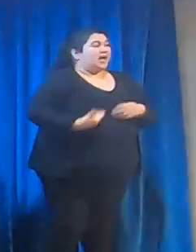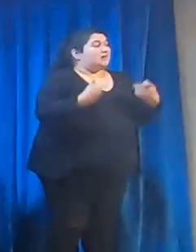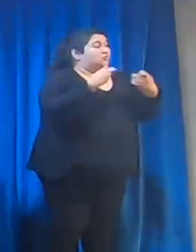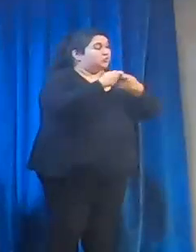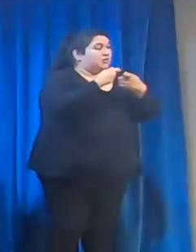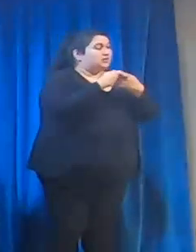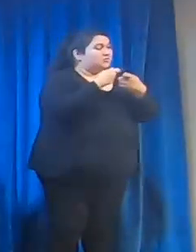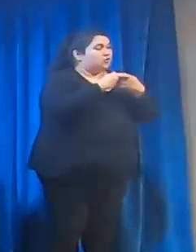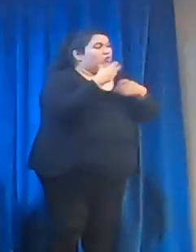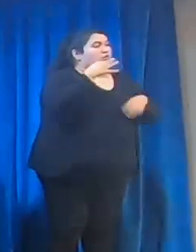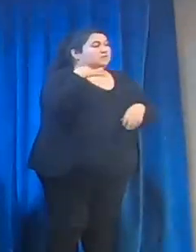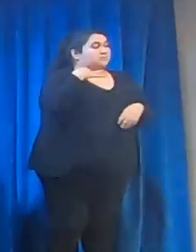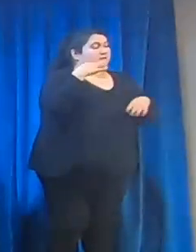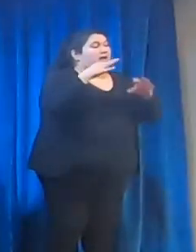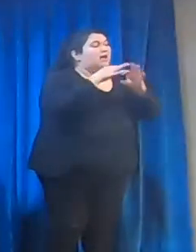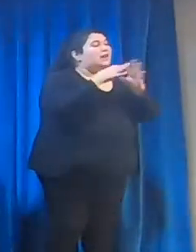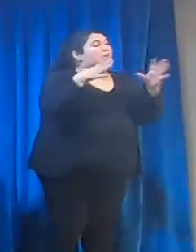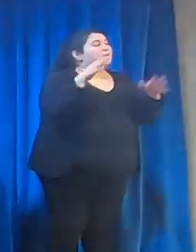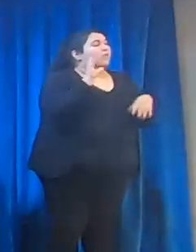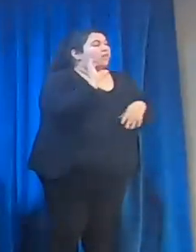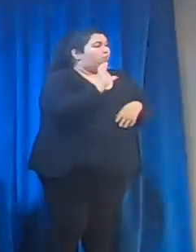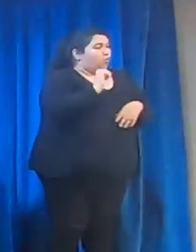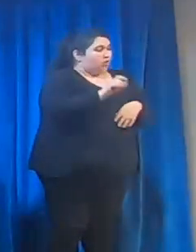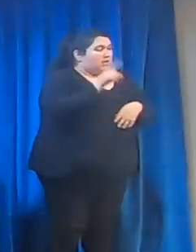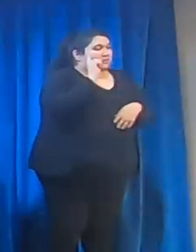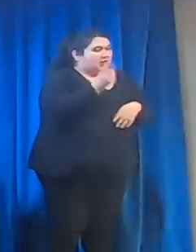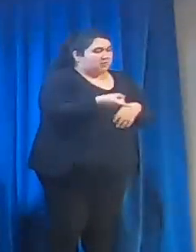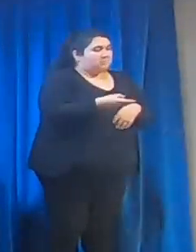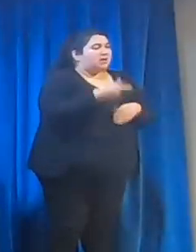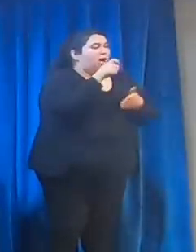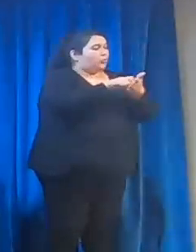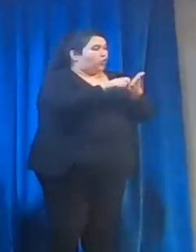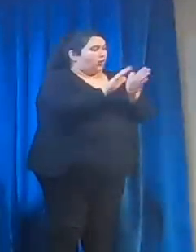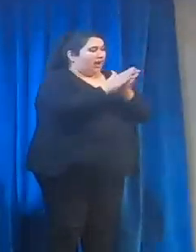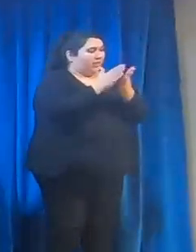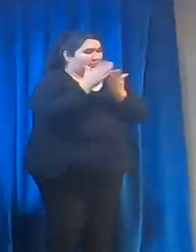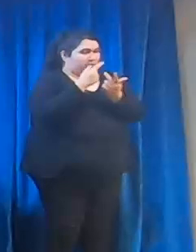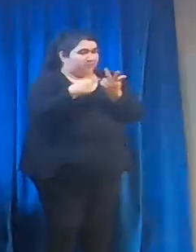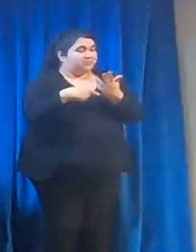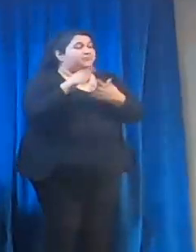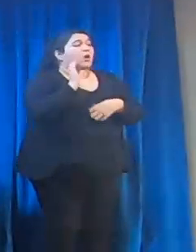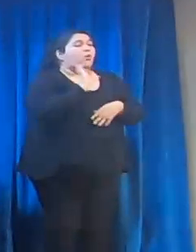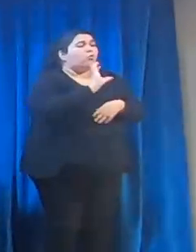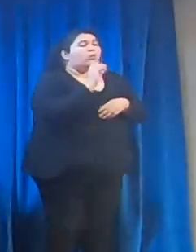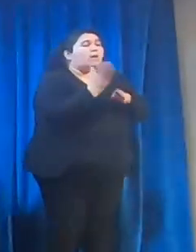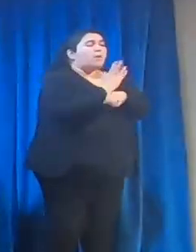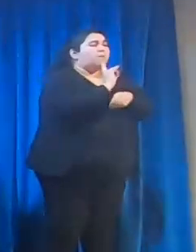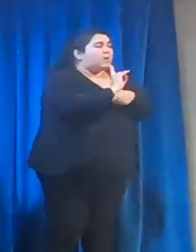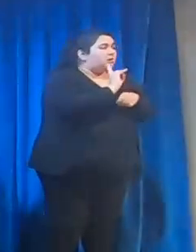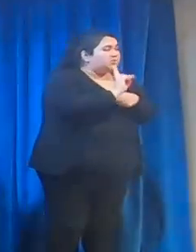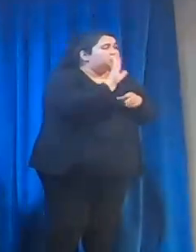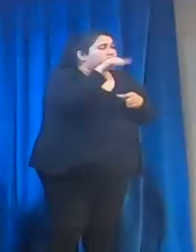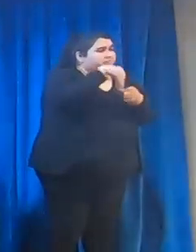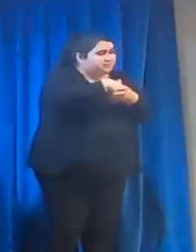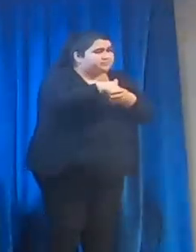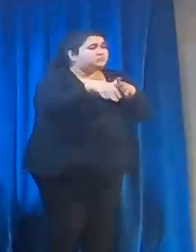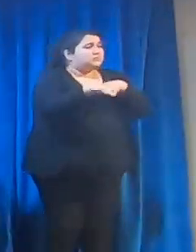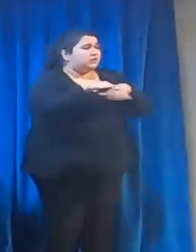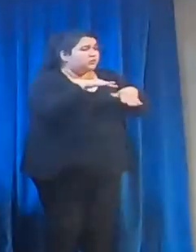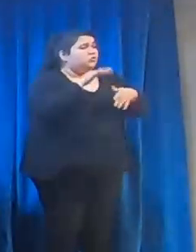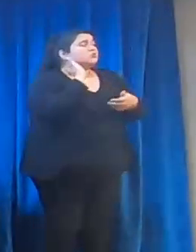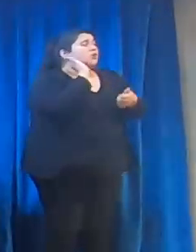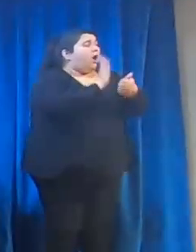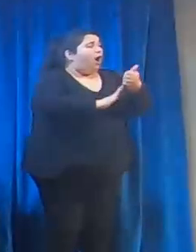Asociación Civil Libres de Bullying y autora de los siguientes libros: Bullying, cómo prevenir e intervenir en situaciones de